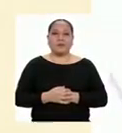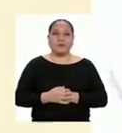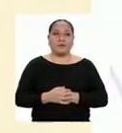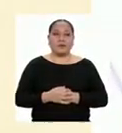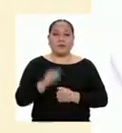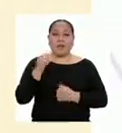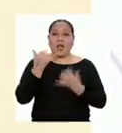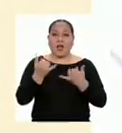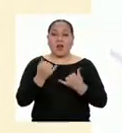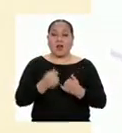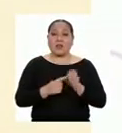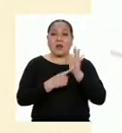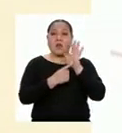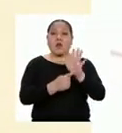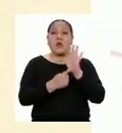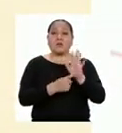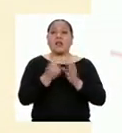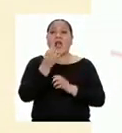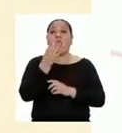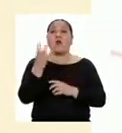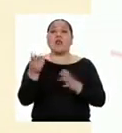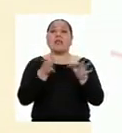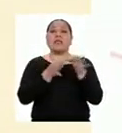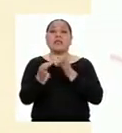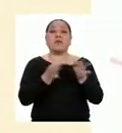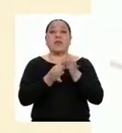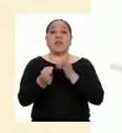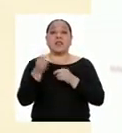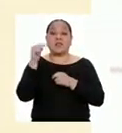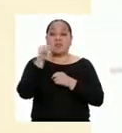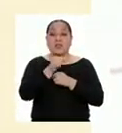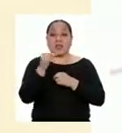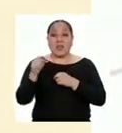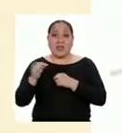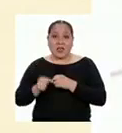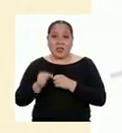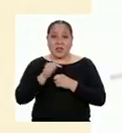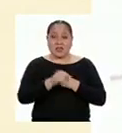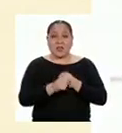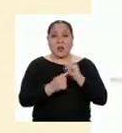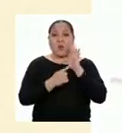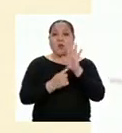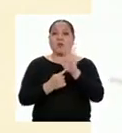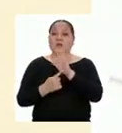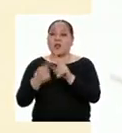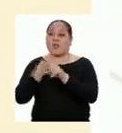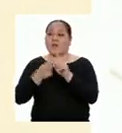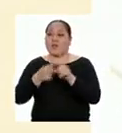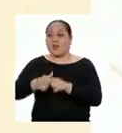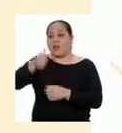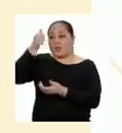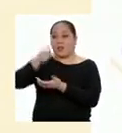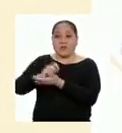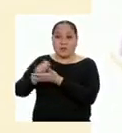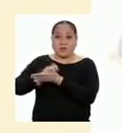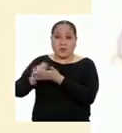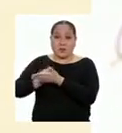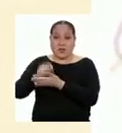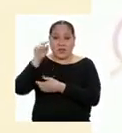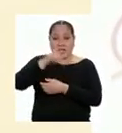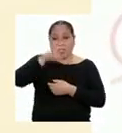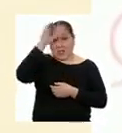A continuación se exponen algunas de las definiciones que desde este campo han desarrollado diversos autores en torno a este